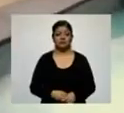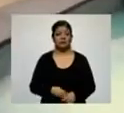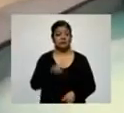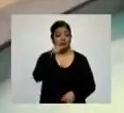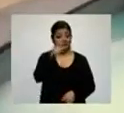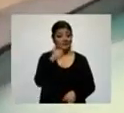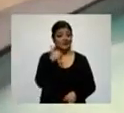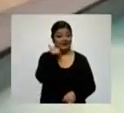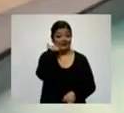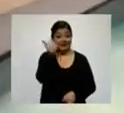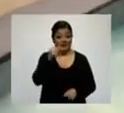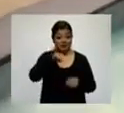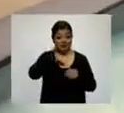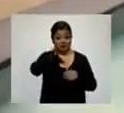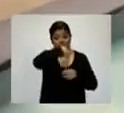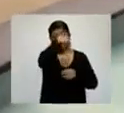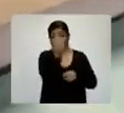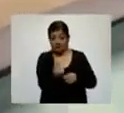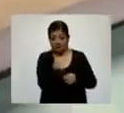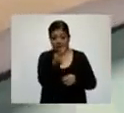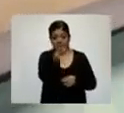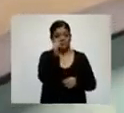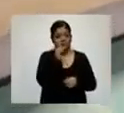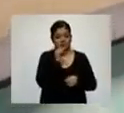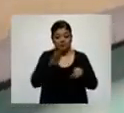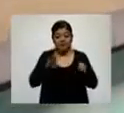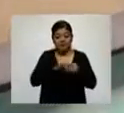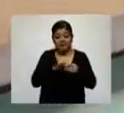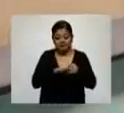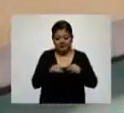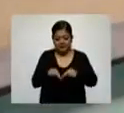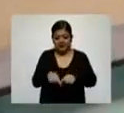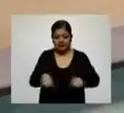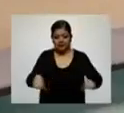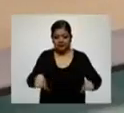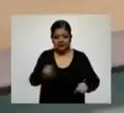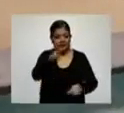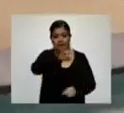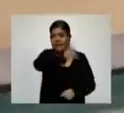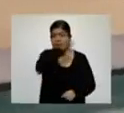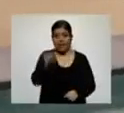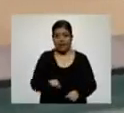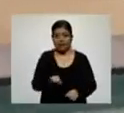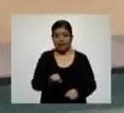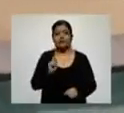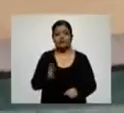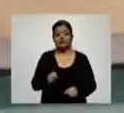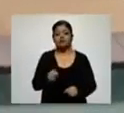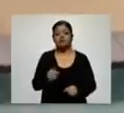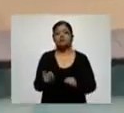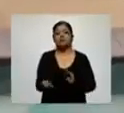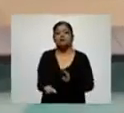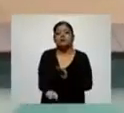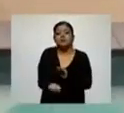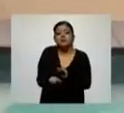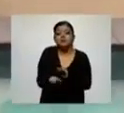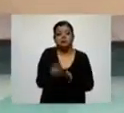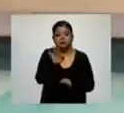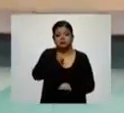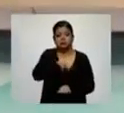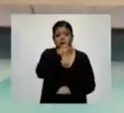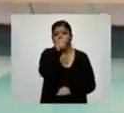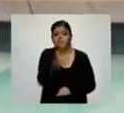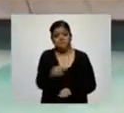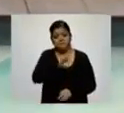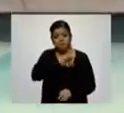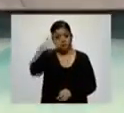Si quieres tirarte de cabeza, acércate al borde de la piscina y no te lances nunca desde la parte menos honda, ya que puedes darte un buen